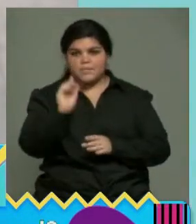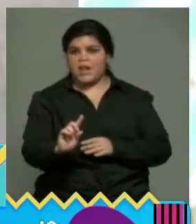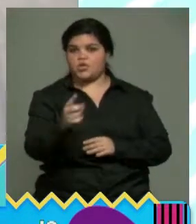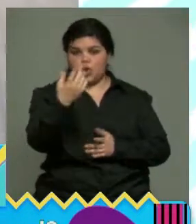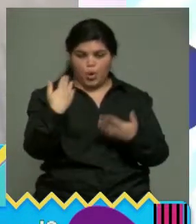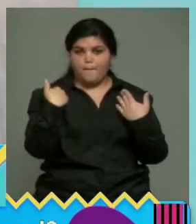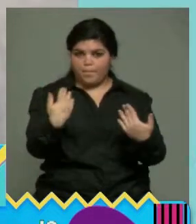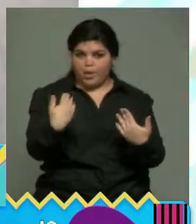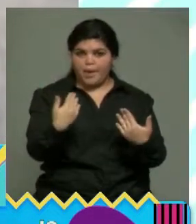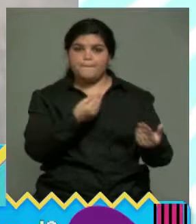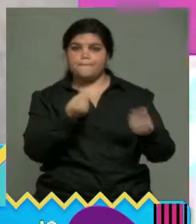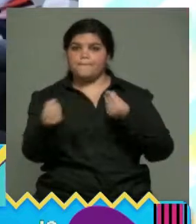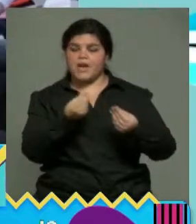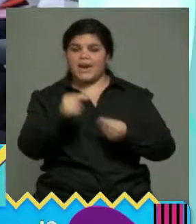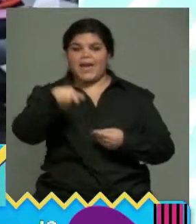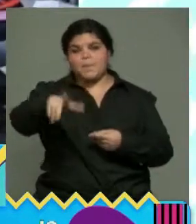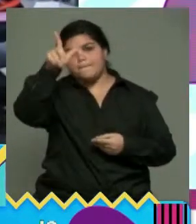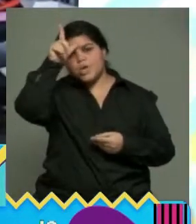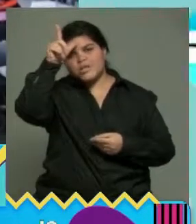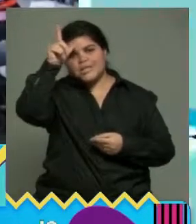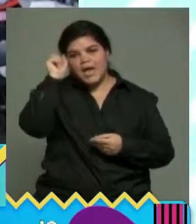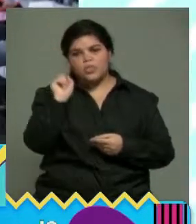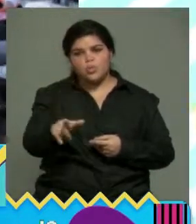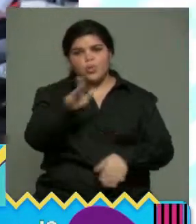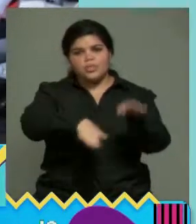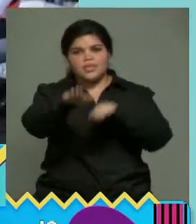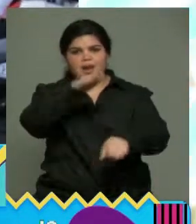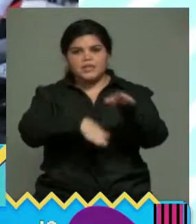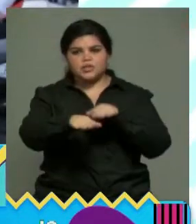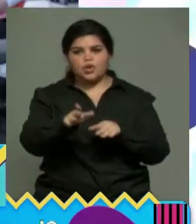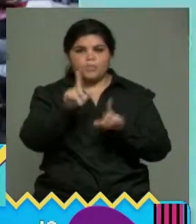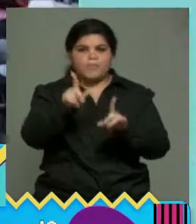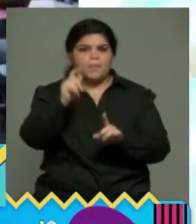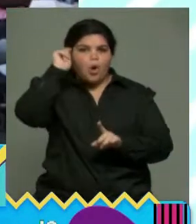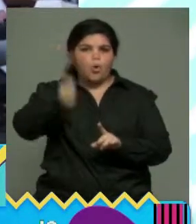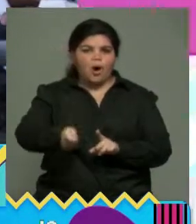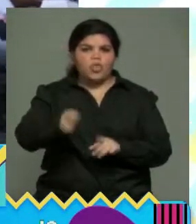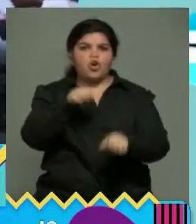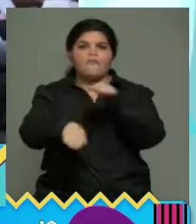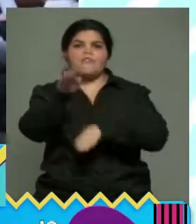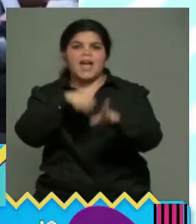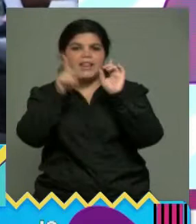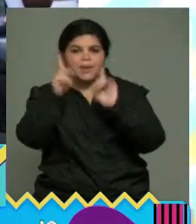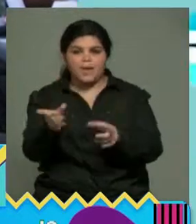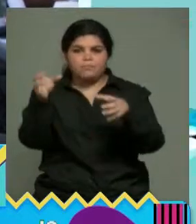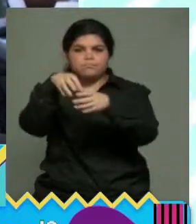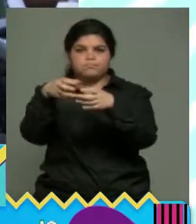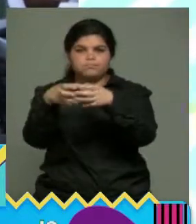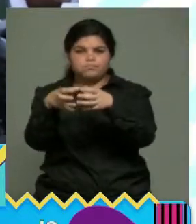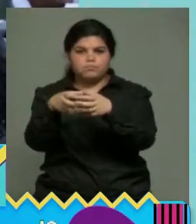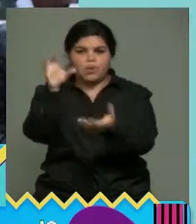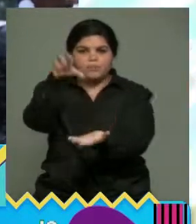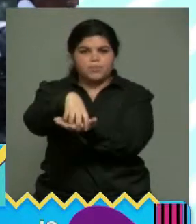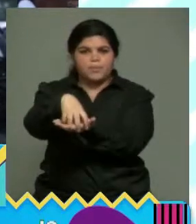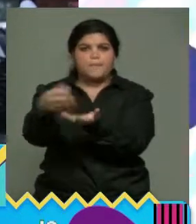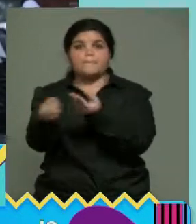que cada municipio tenga su propia policía de tránsito con sus respectivos juzgados viales, de tal modo de agilizar muchas de las